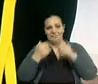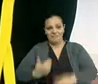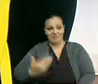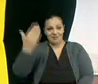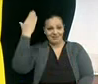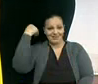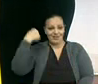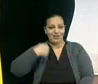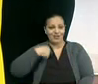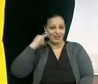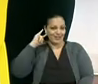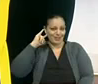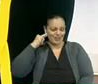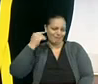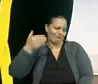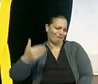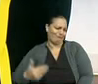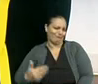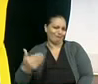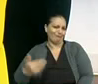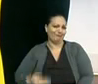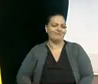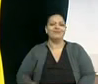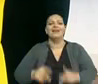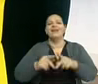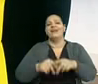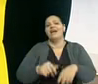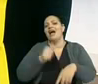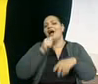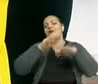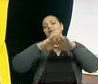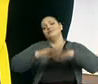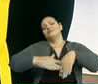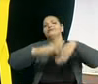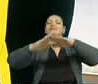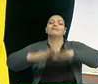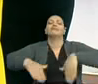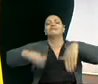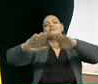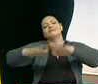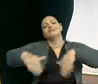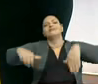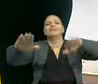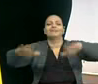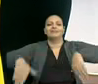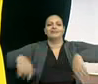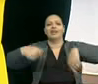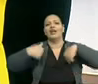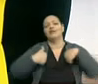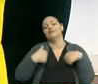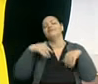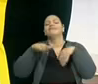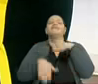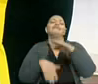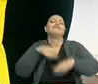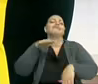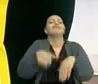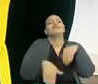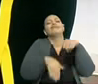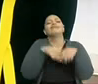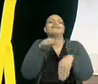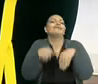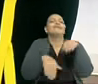allá. Y estaba una boya de madera. Uh-huh. Y estaba un perrito, se había quedado. No le voy a decir dónde